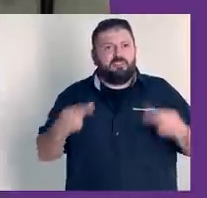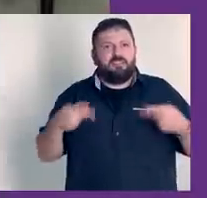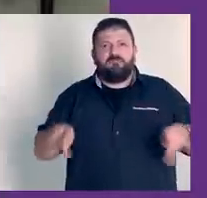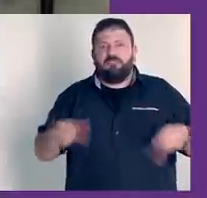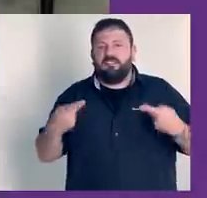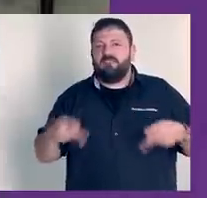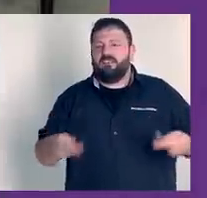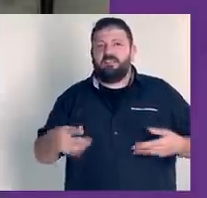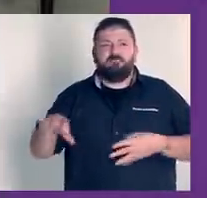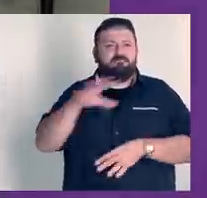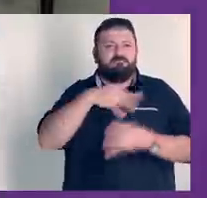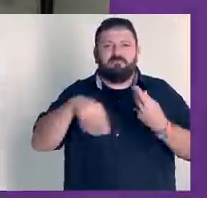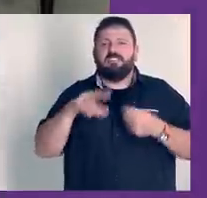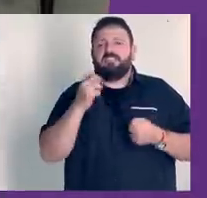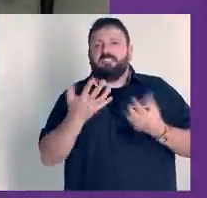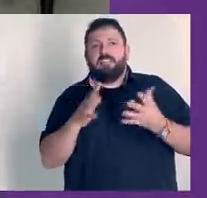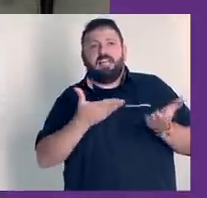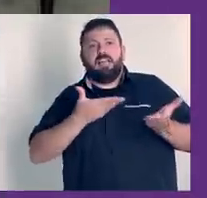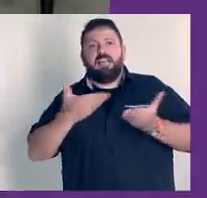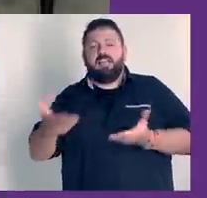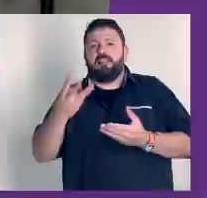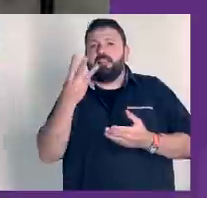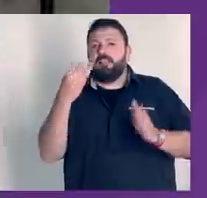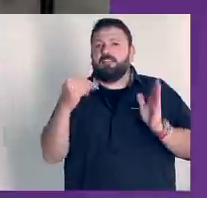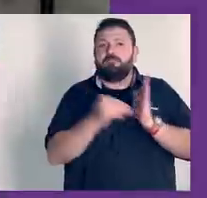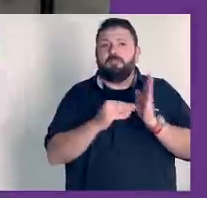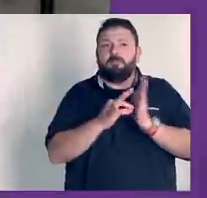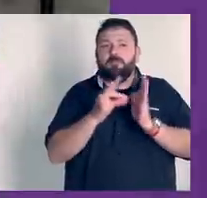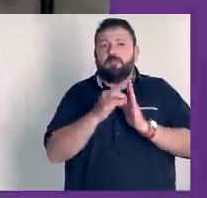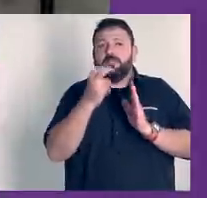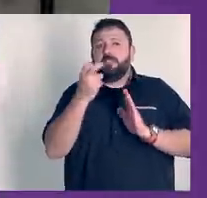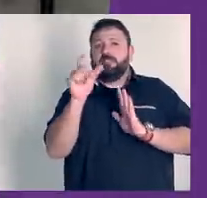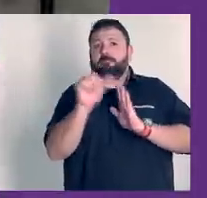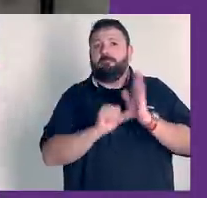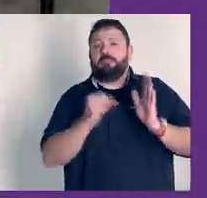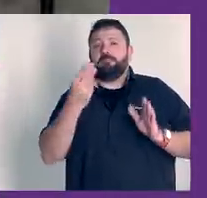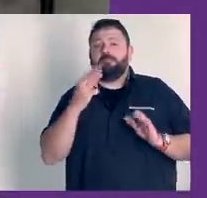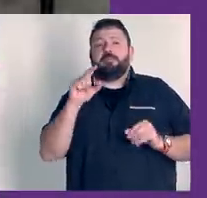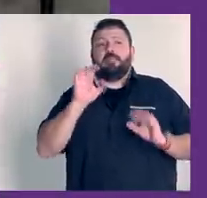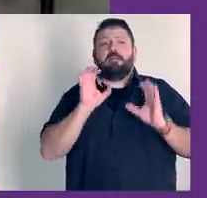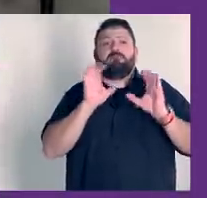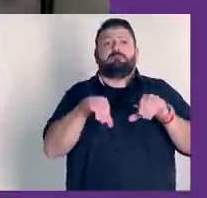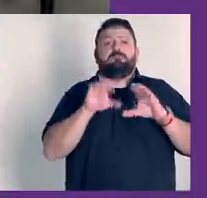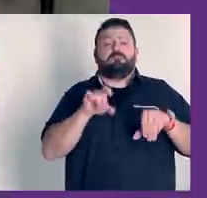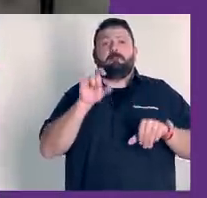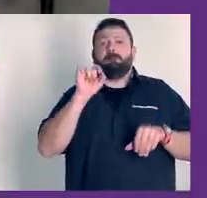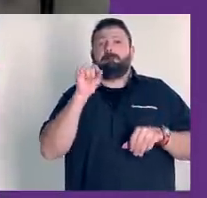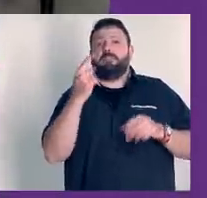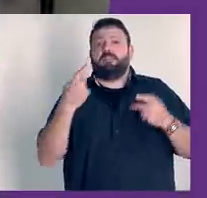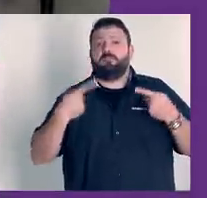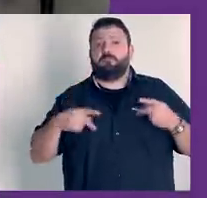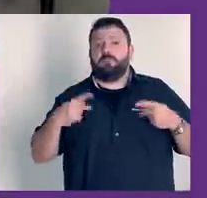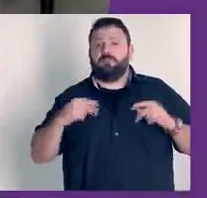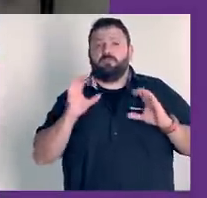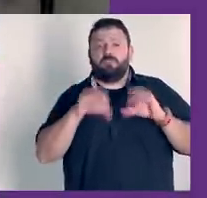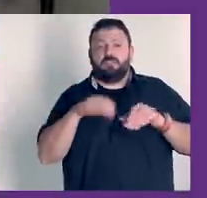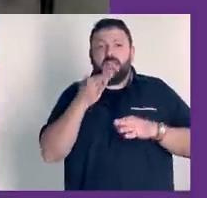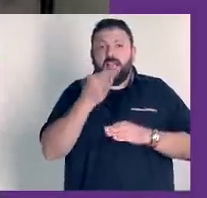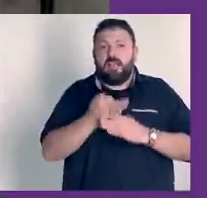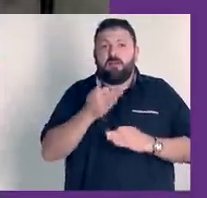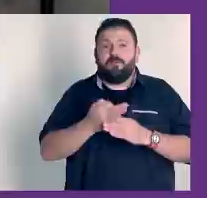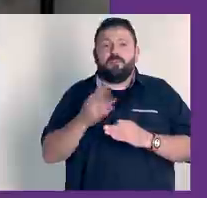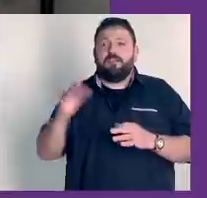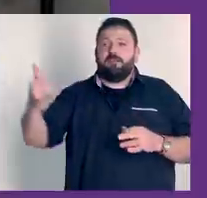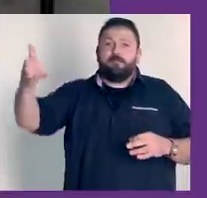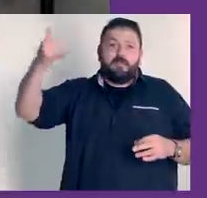llevan, me parece que alrededor de 3,000 puntos, en este mes de mayo han inscrito 21 personas, y al momento de ahorita, me acaba